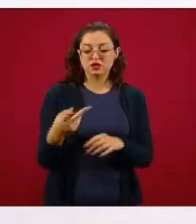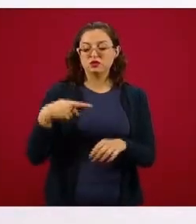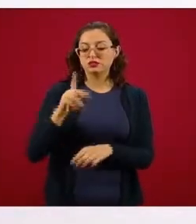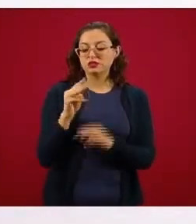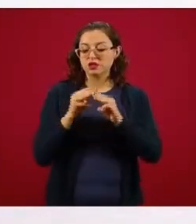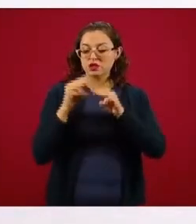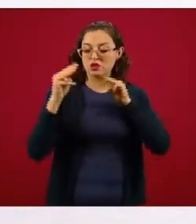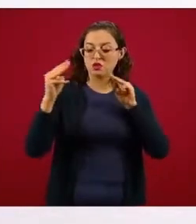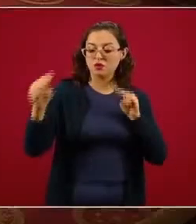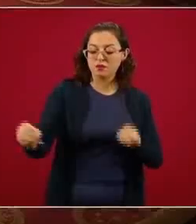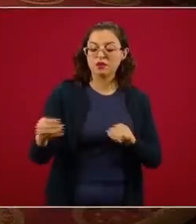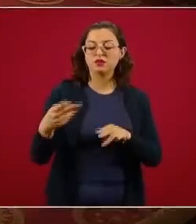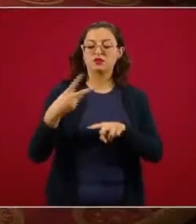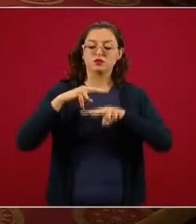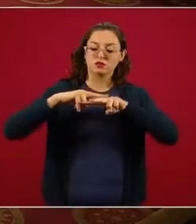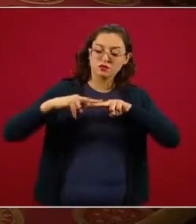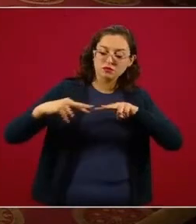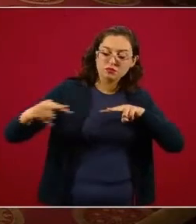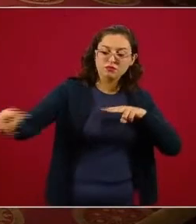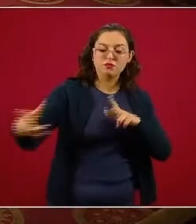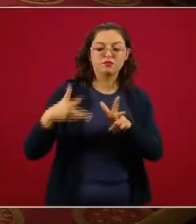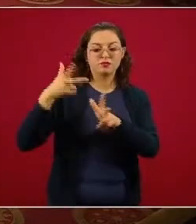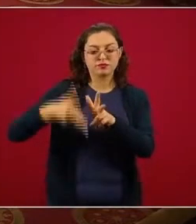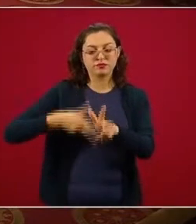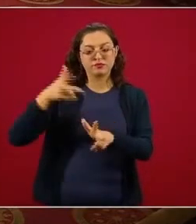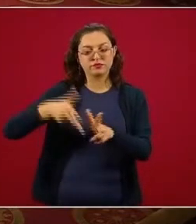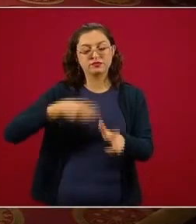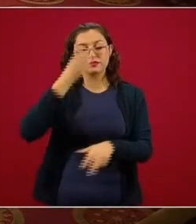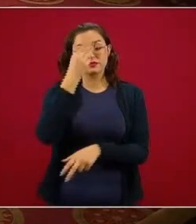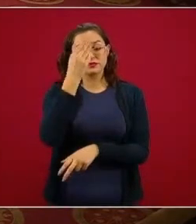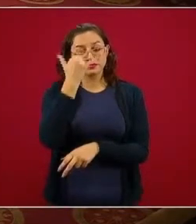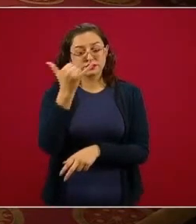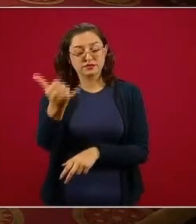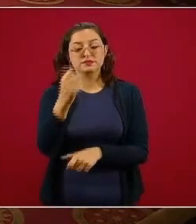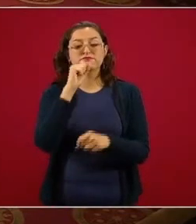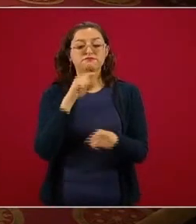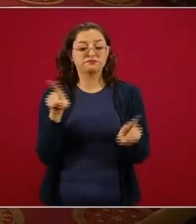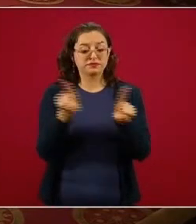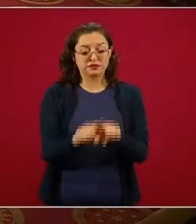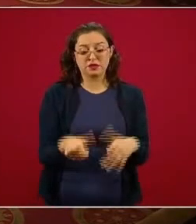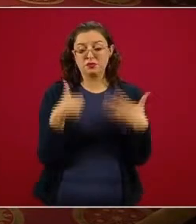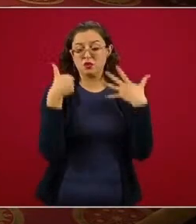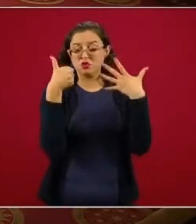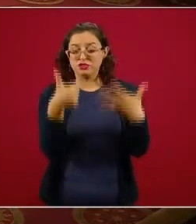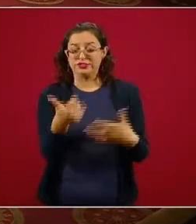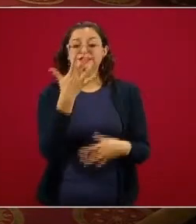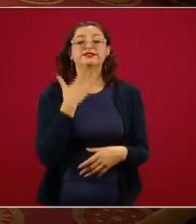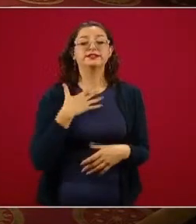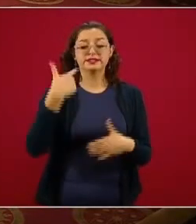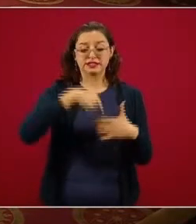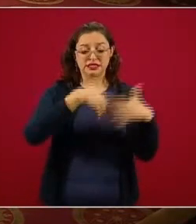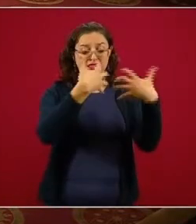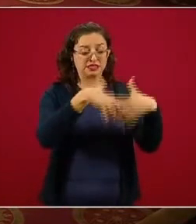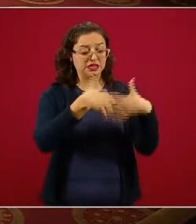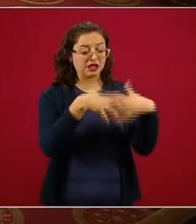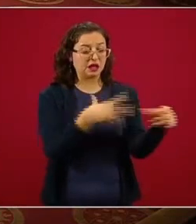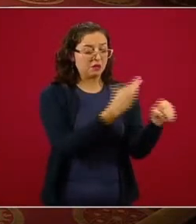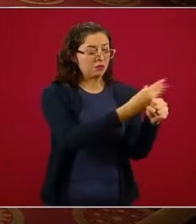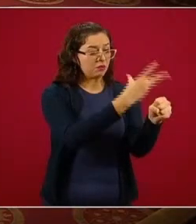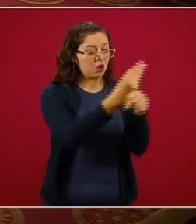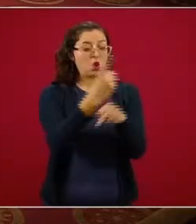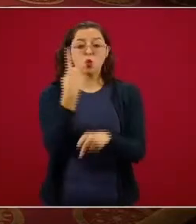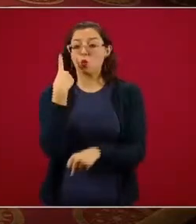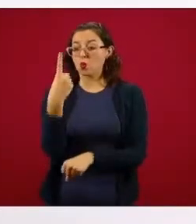Tren Maya. Estamos reconstruyendo 6 refinerías y construyendo